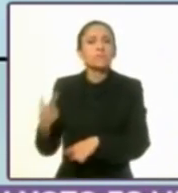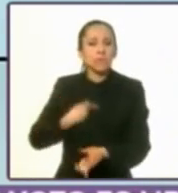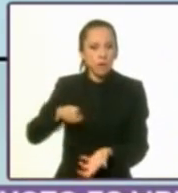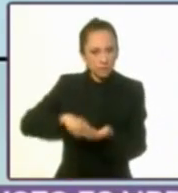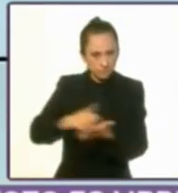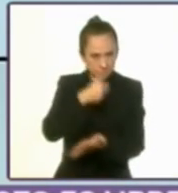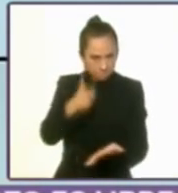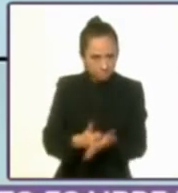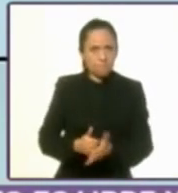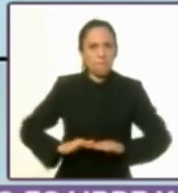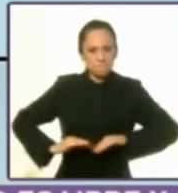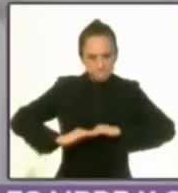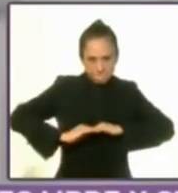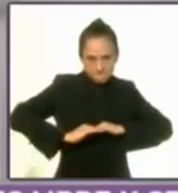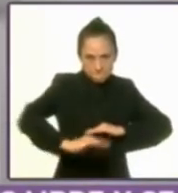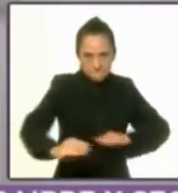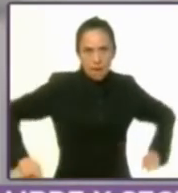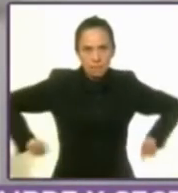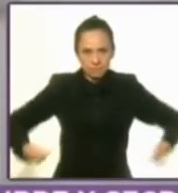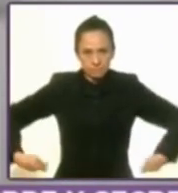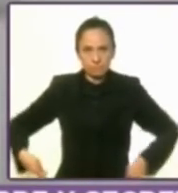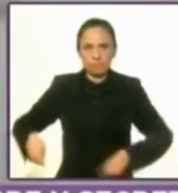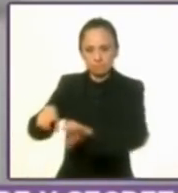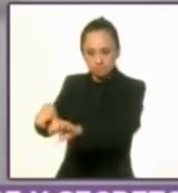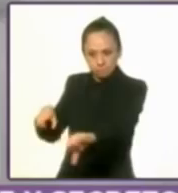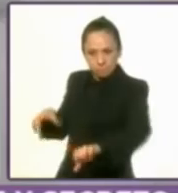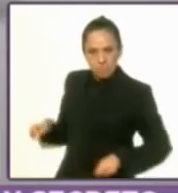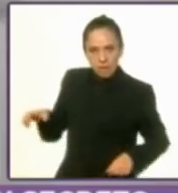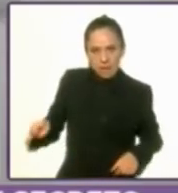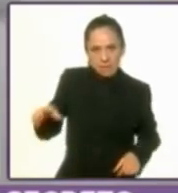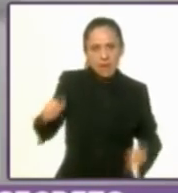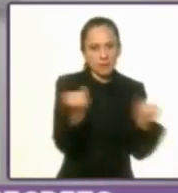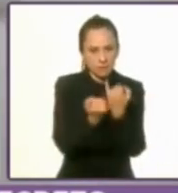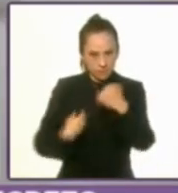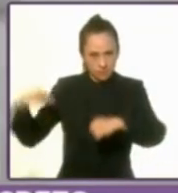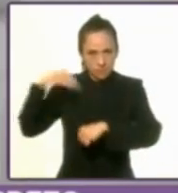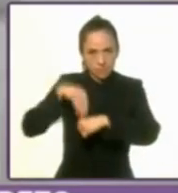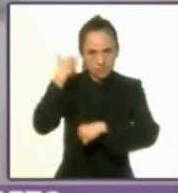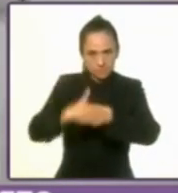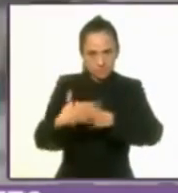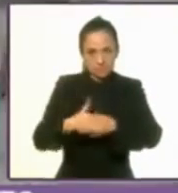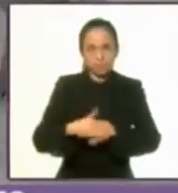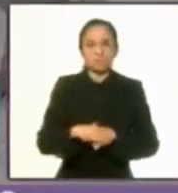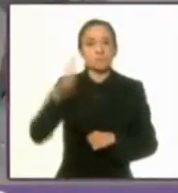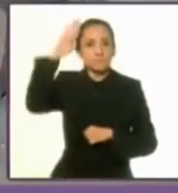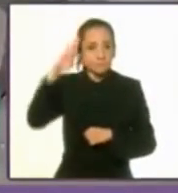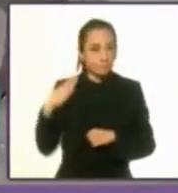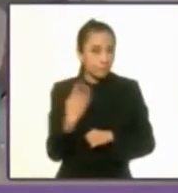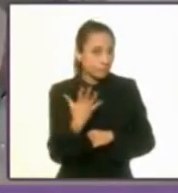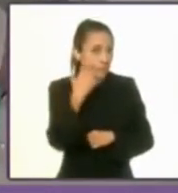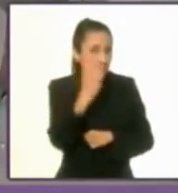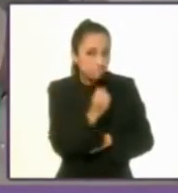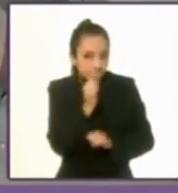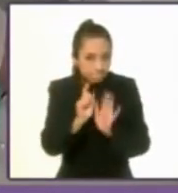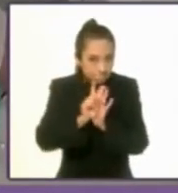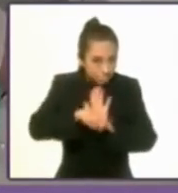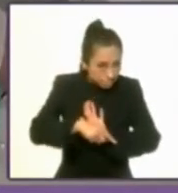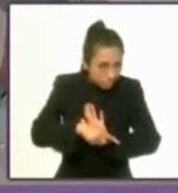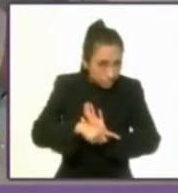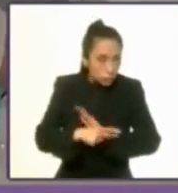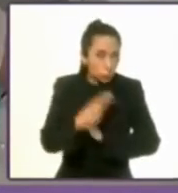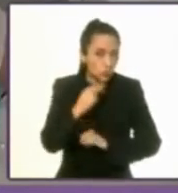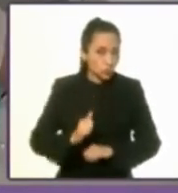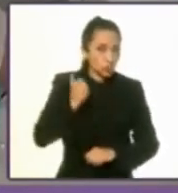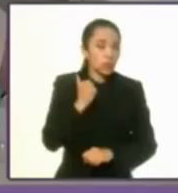elevadores y pasamanos para ellos muy bien pues le queda le ganaba darles 5 segundos los quiero usar pasamos al siguiente